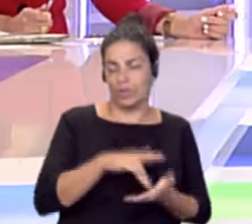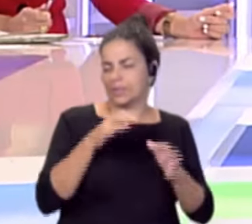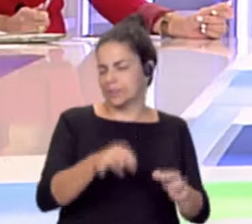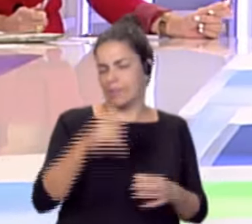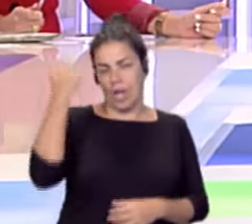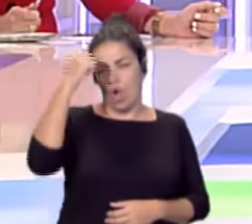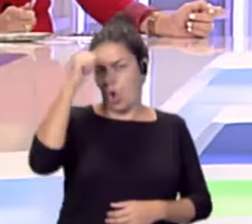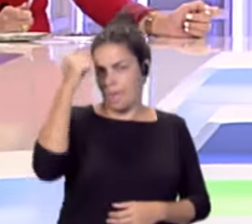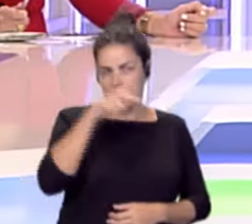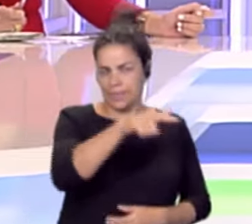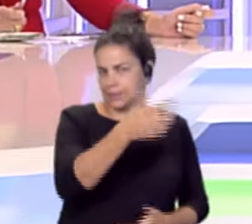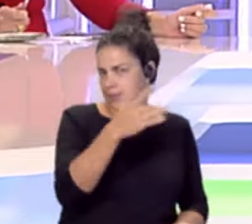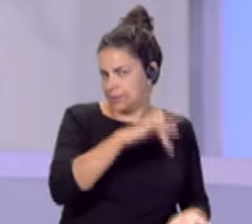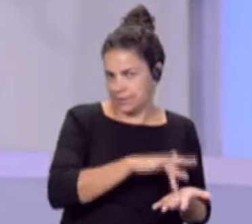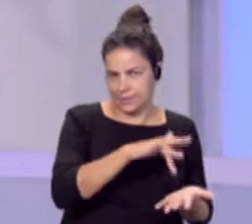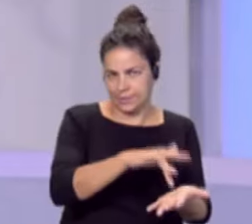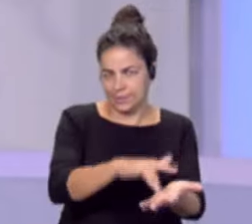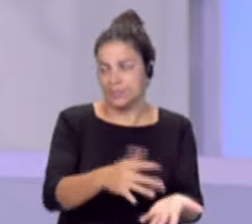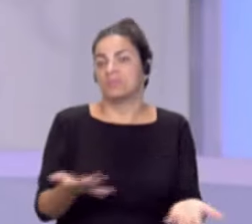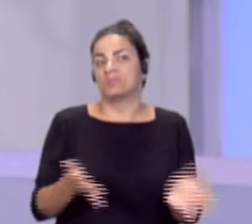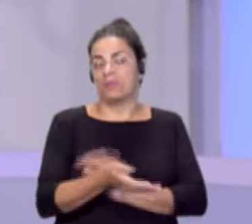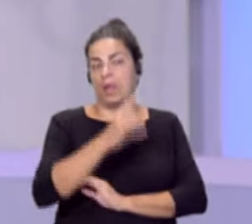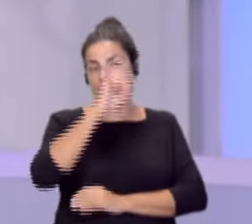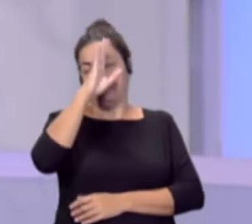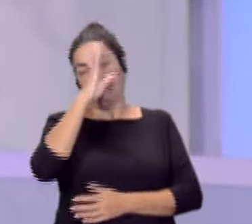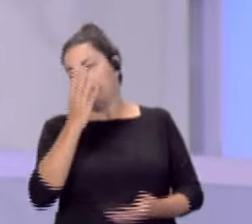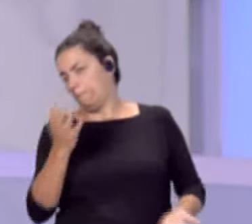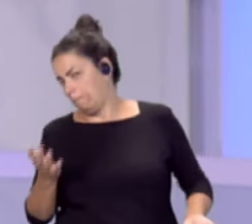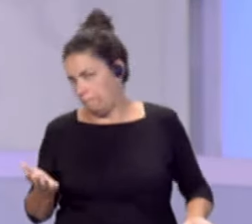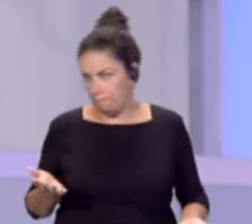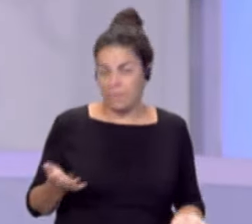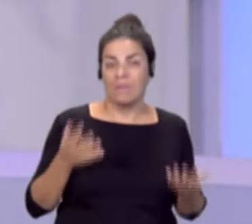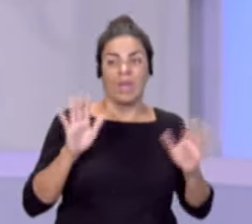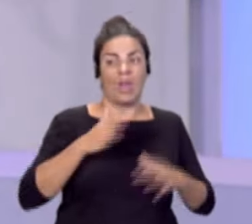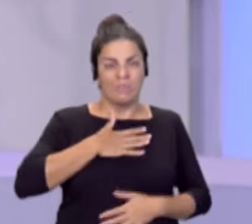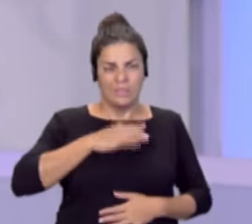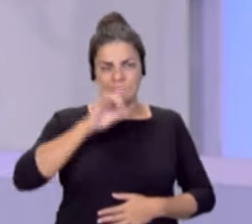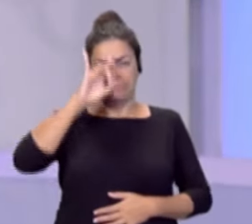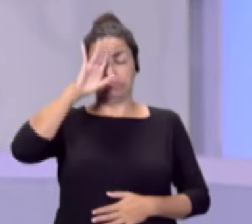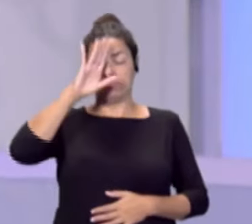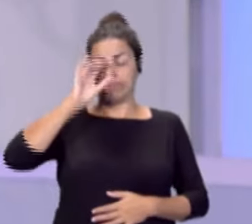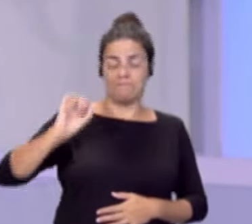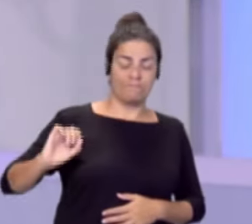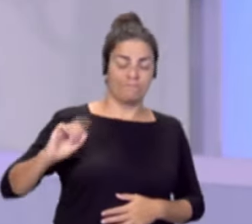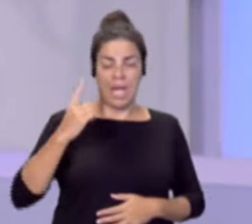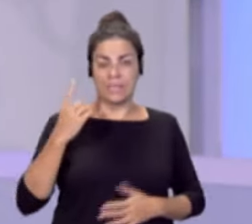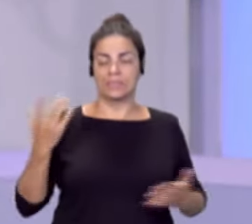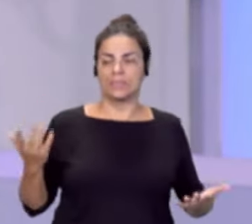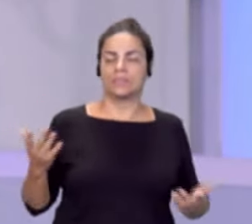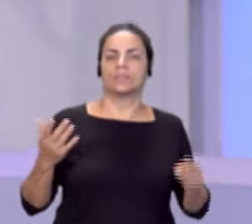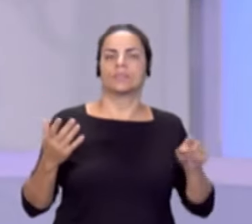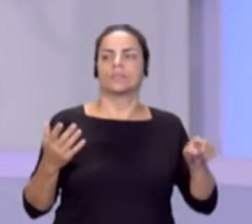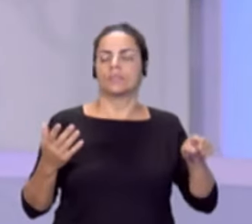los que lo dan, entonces no es sorprendente por esa parte. Lo más sorprendente para mí ha sido que se tome la decisión y